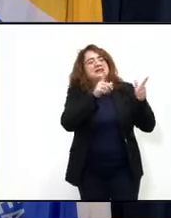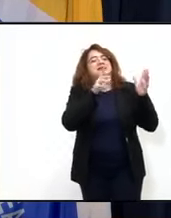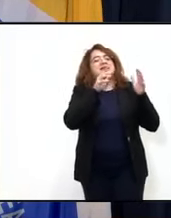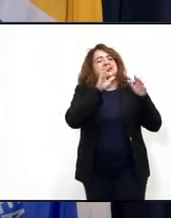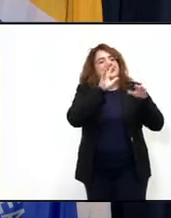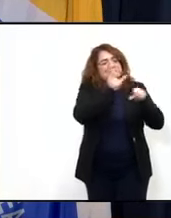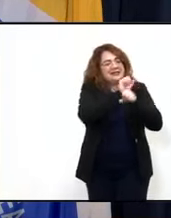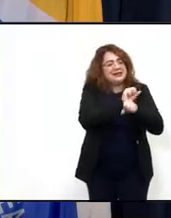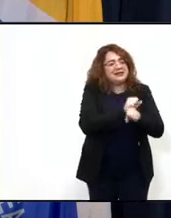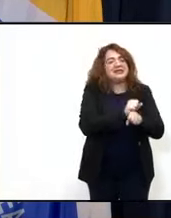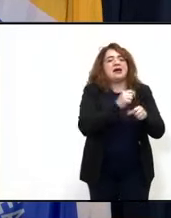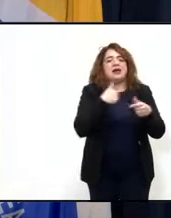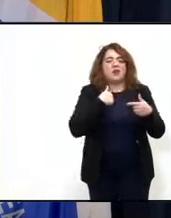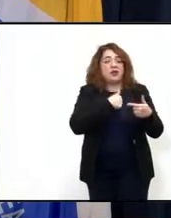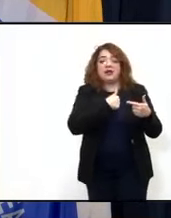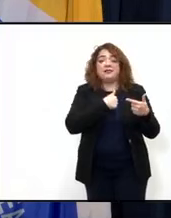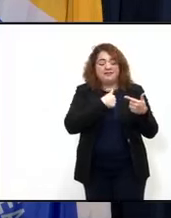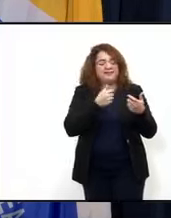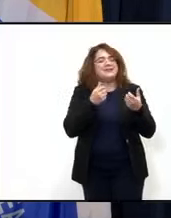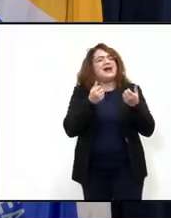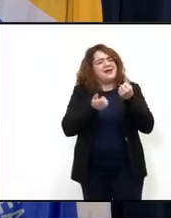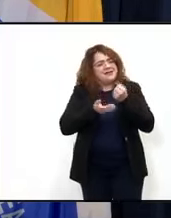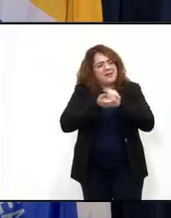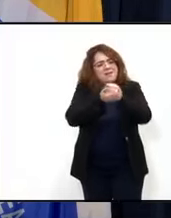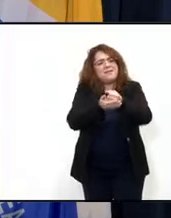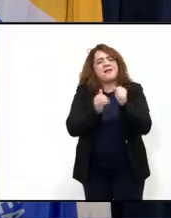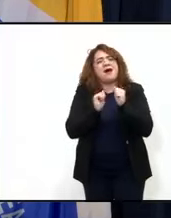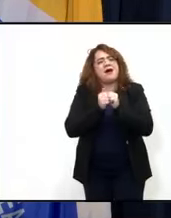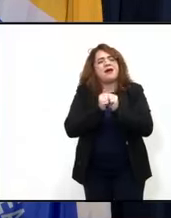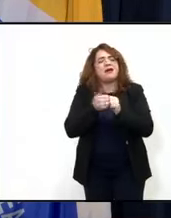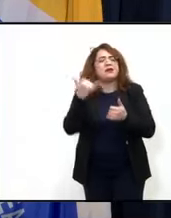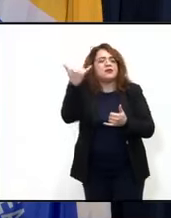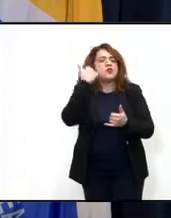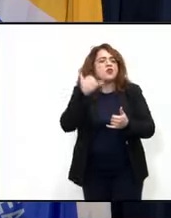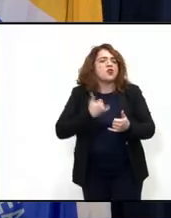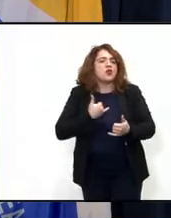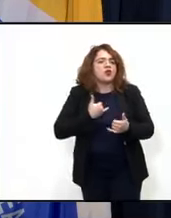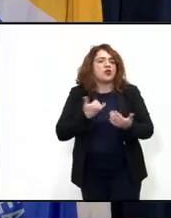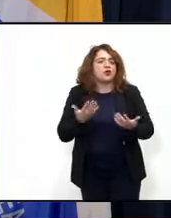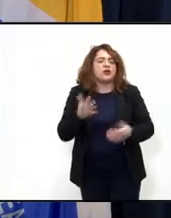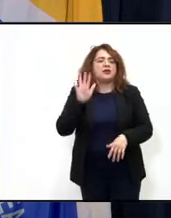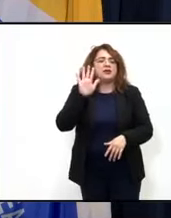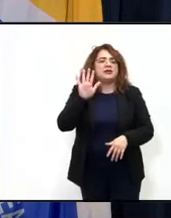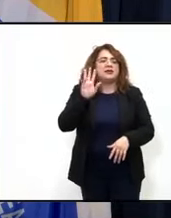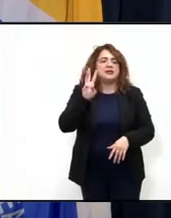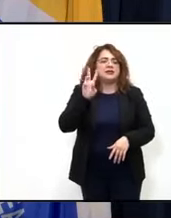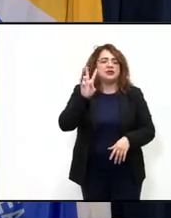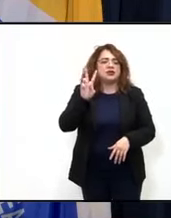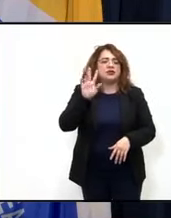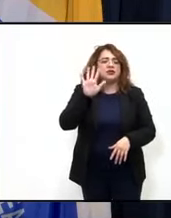para completar el formulario de la vacuna, puede llamar a nuestra línea de ayuda al